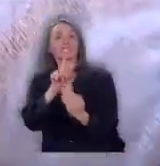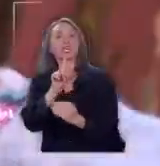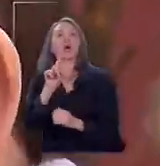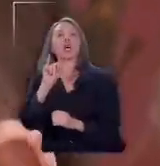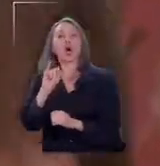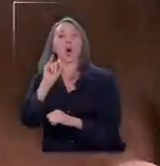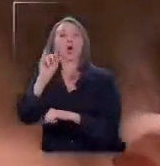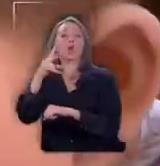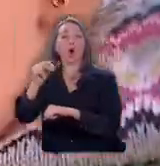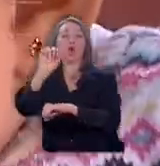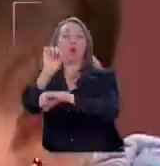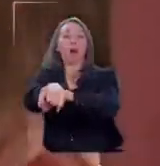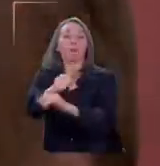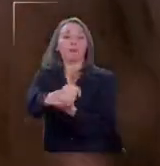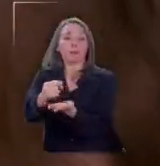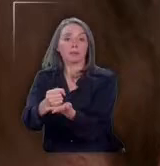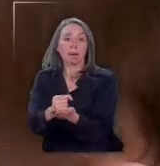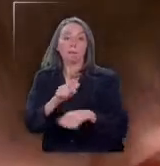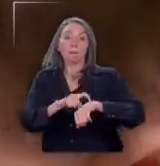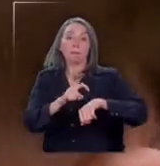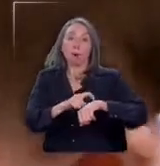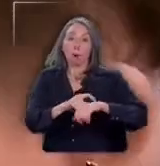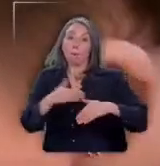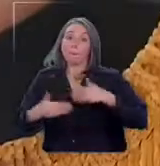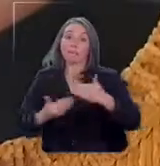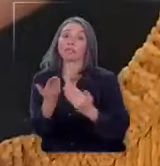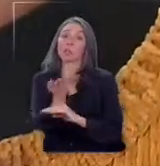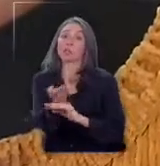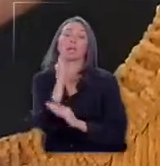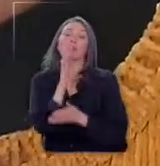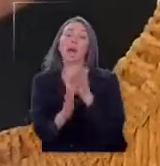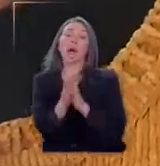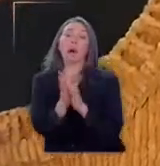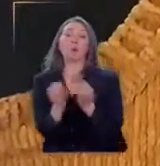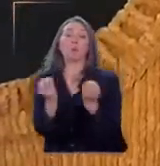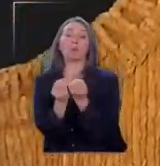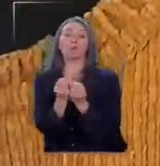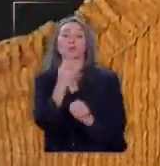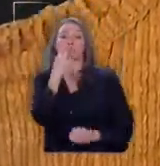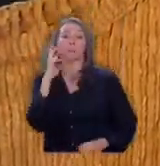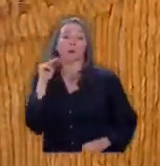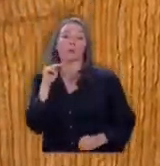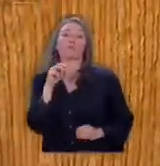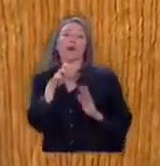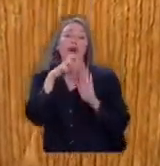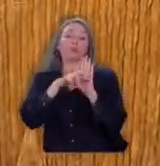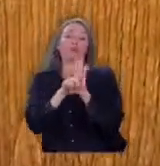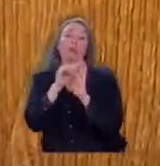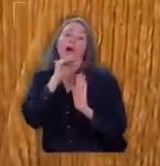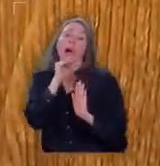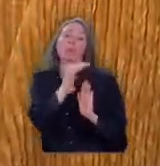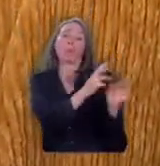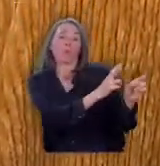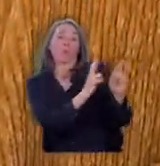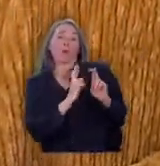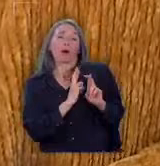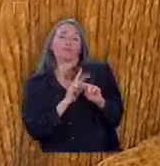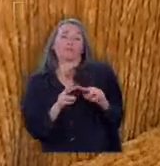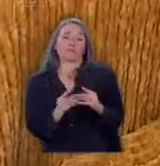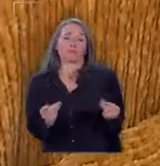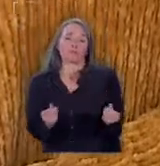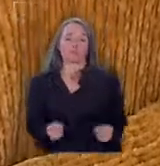todo en tiempos legislativos que piden apurar cientos de madres y padres que esperan por una